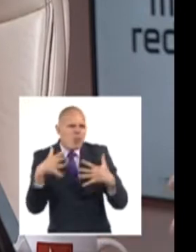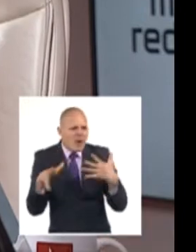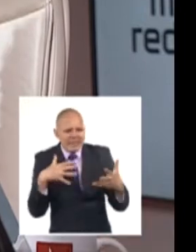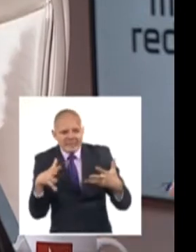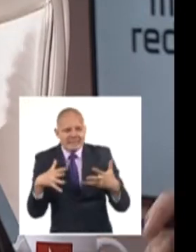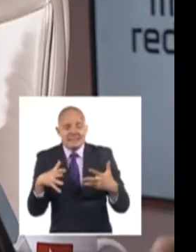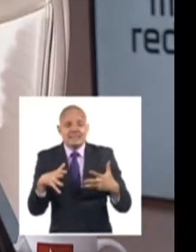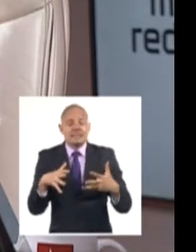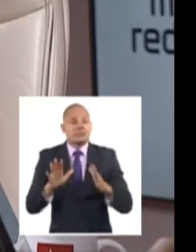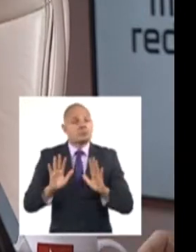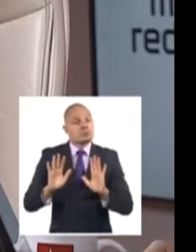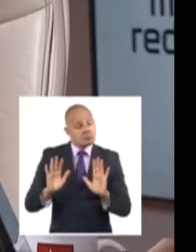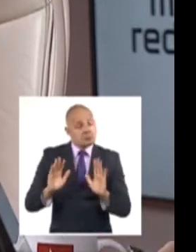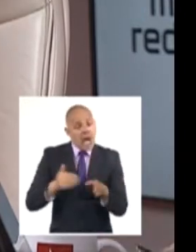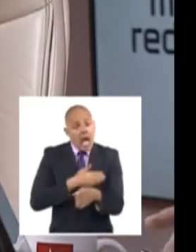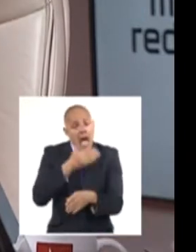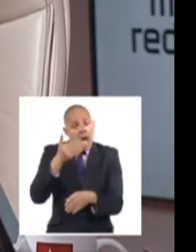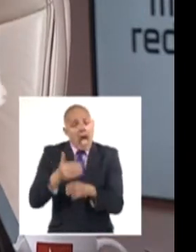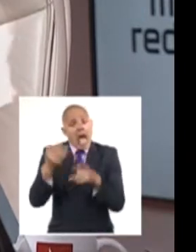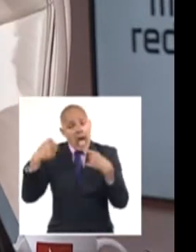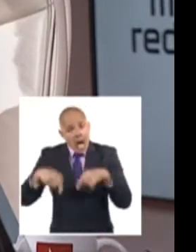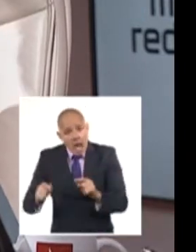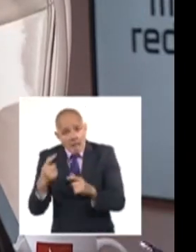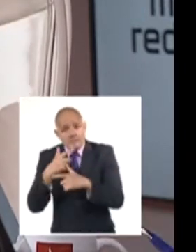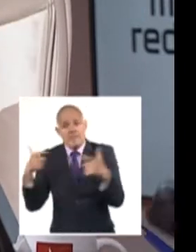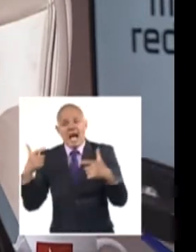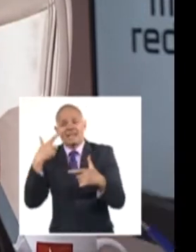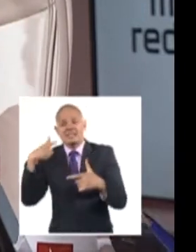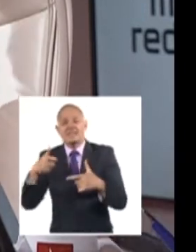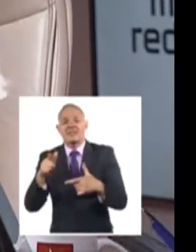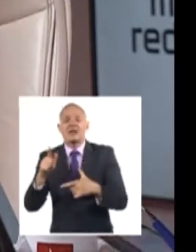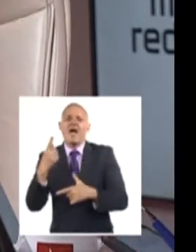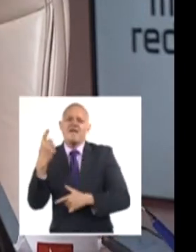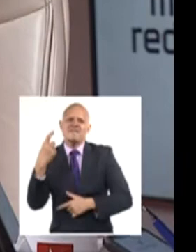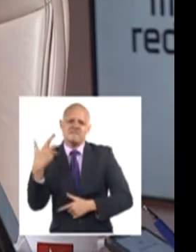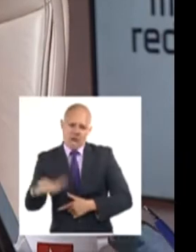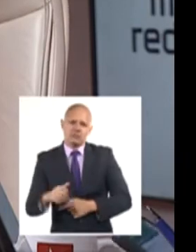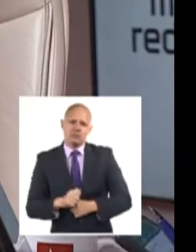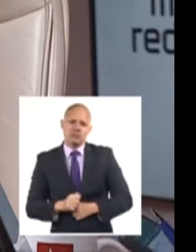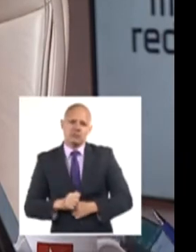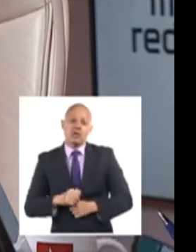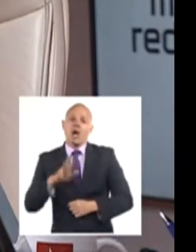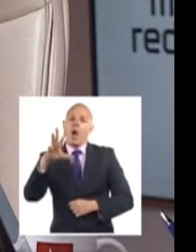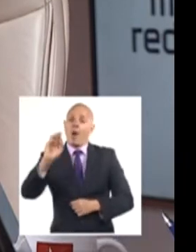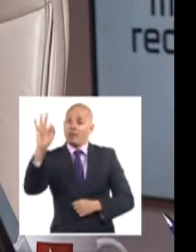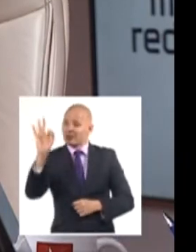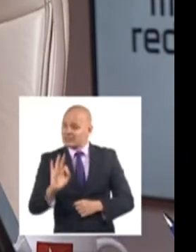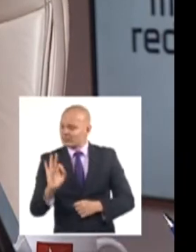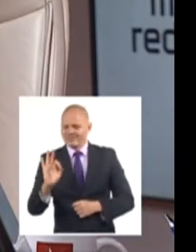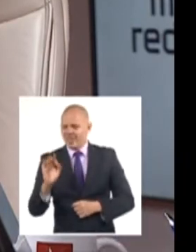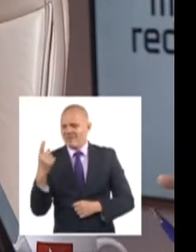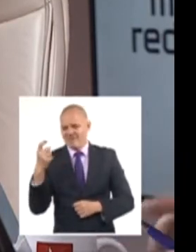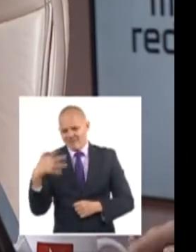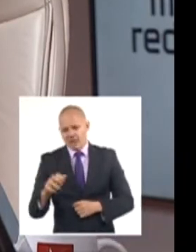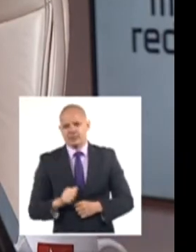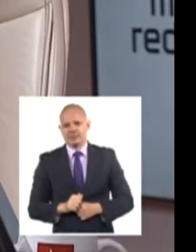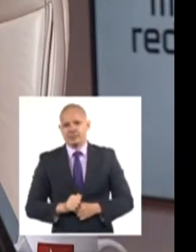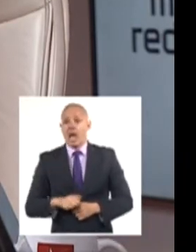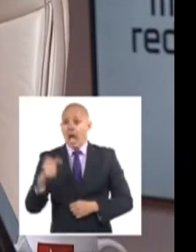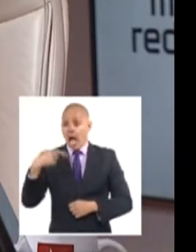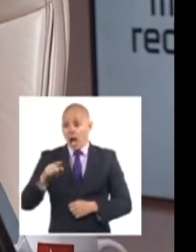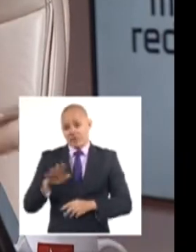el rodolfo hernández o hayan sido fico gutierrez el aspirante de la derecha quien pasará segunda ronda esto